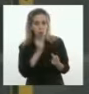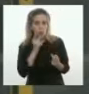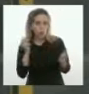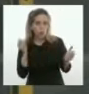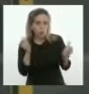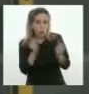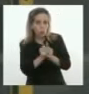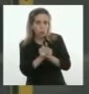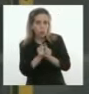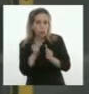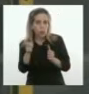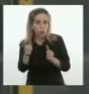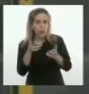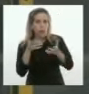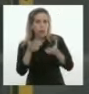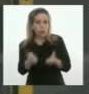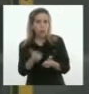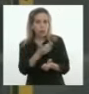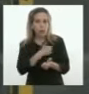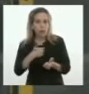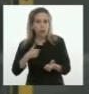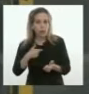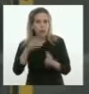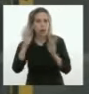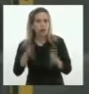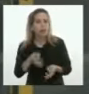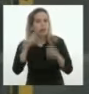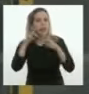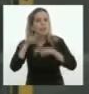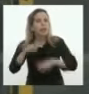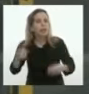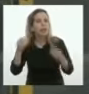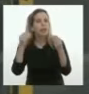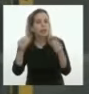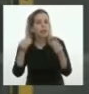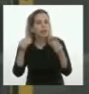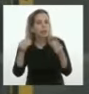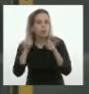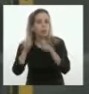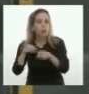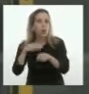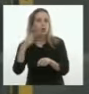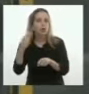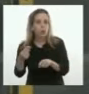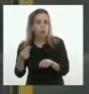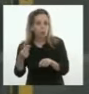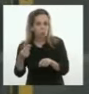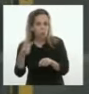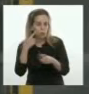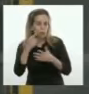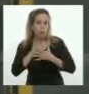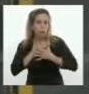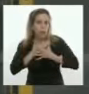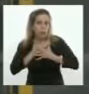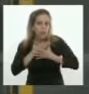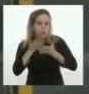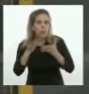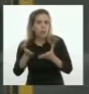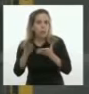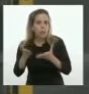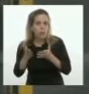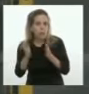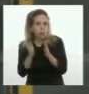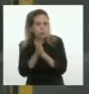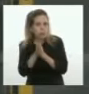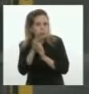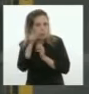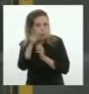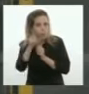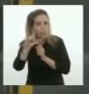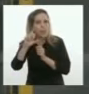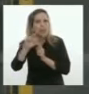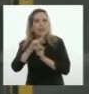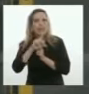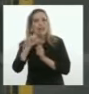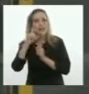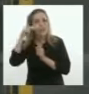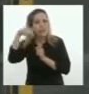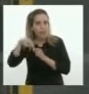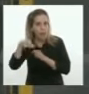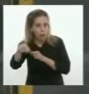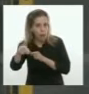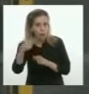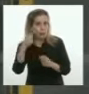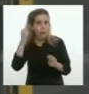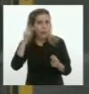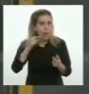pasó todo nuestro cariño toda nuestra solidaridad estamos con vos cristina axel y yo